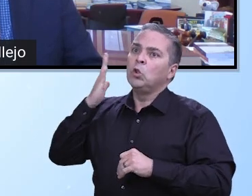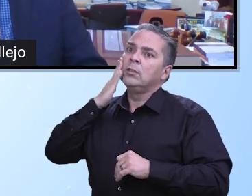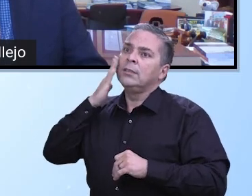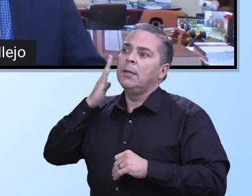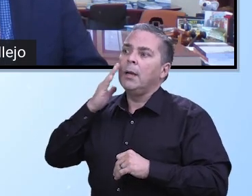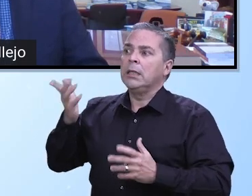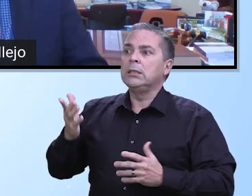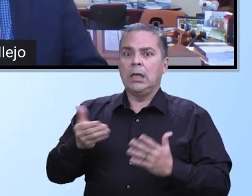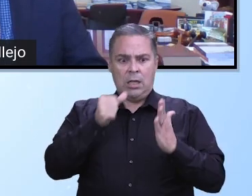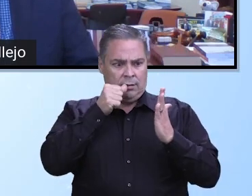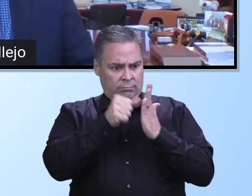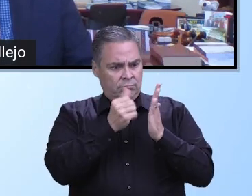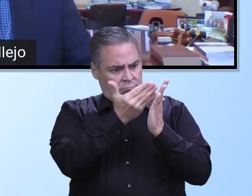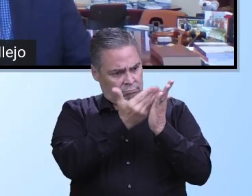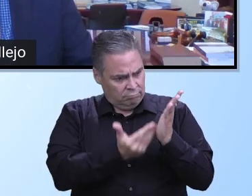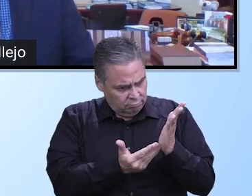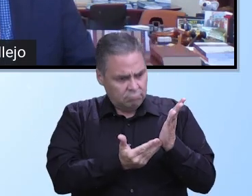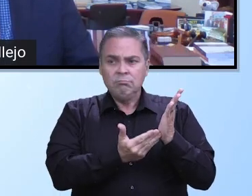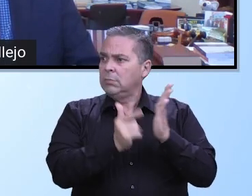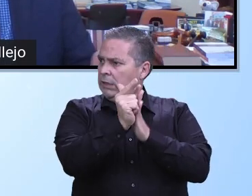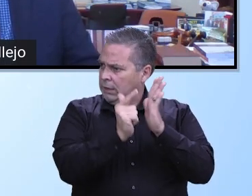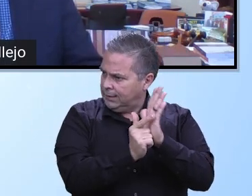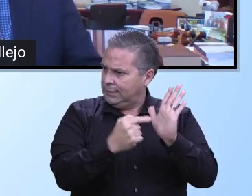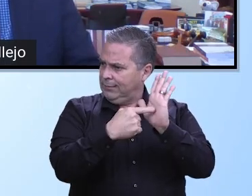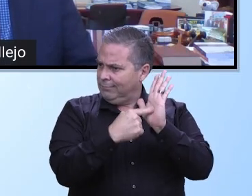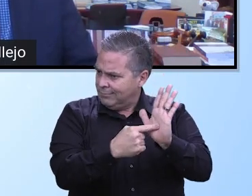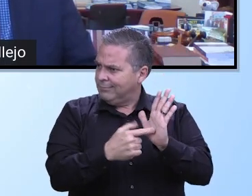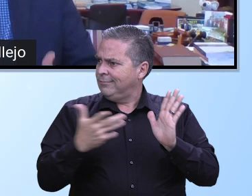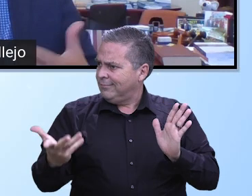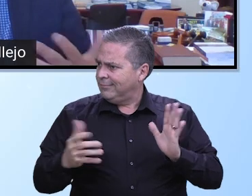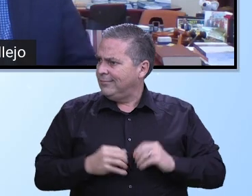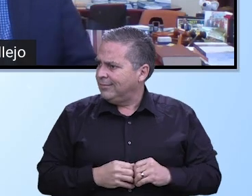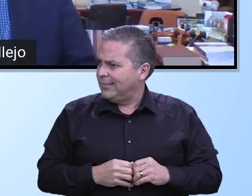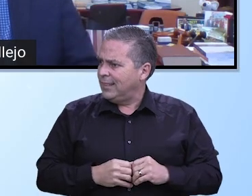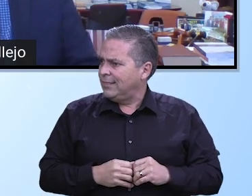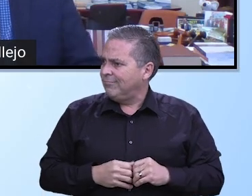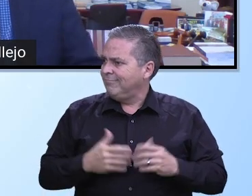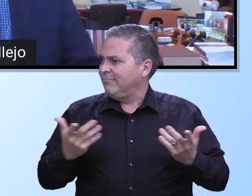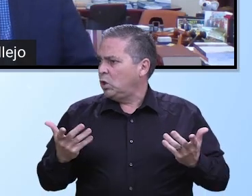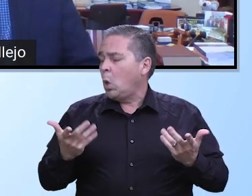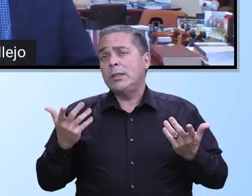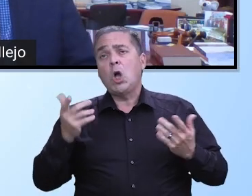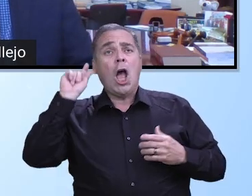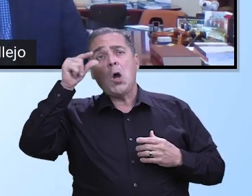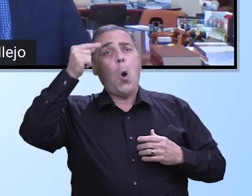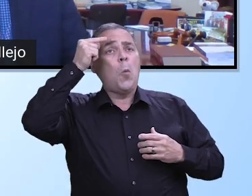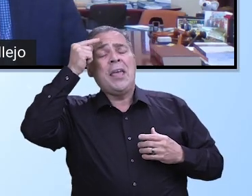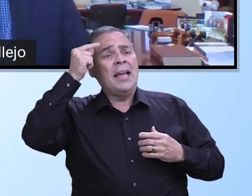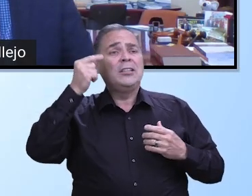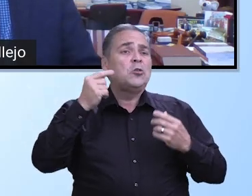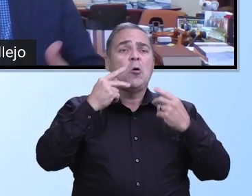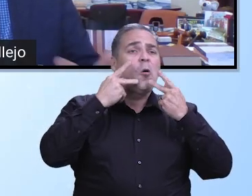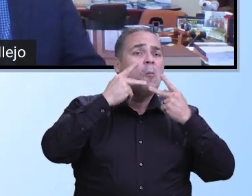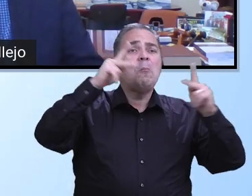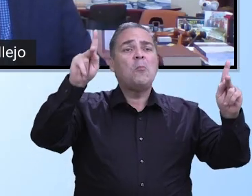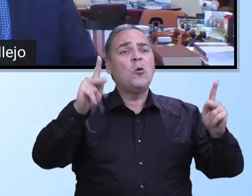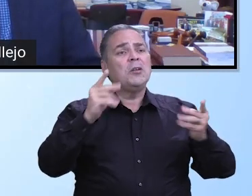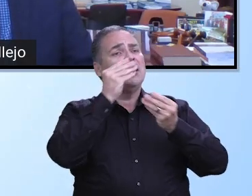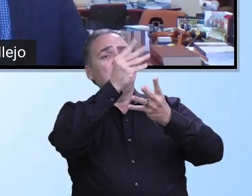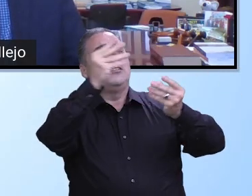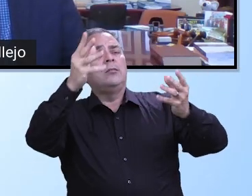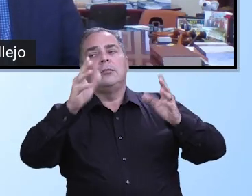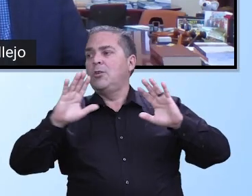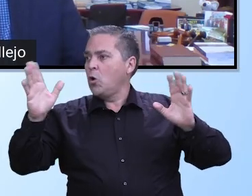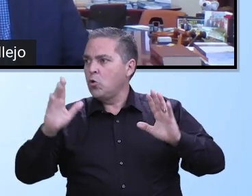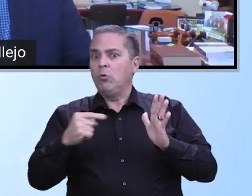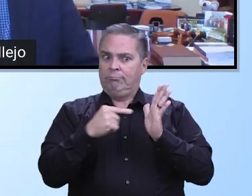pública, sino que la bondad de la ley es que reconoce en blanco y negro, que da las herramientas para reclamarla y que permite que la persona